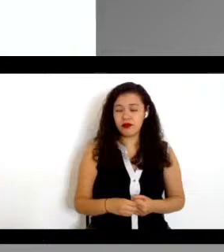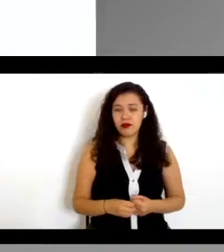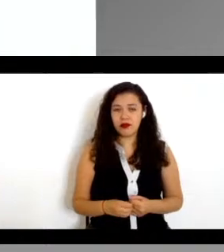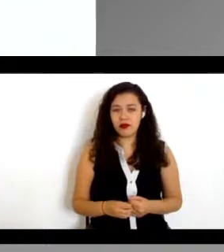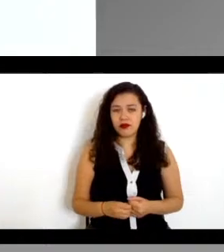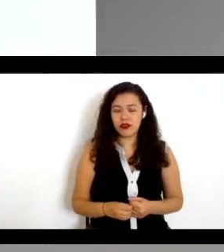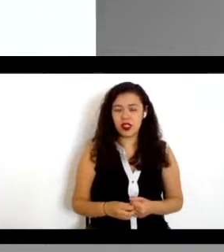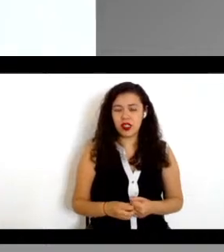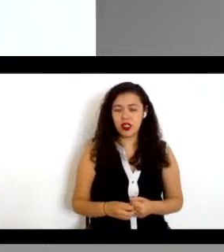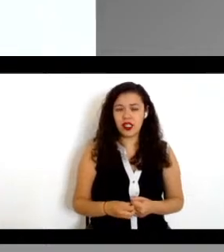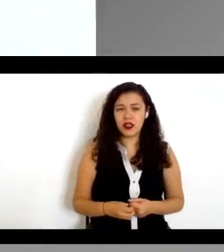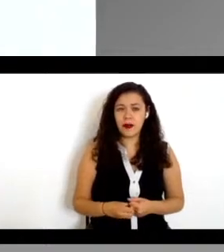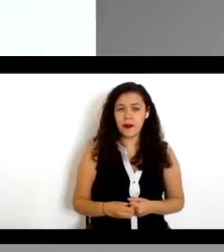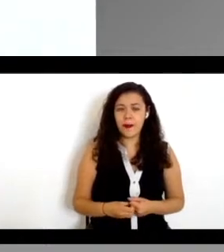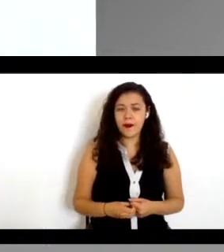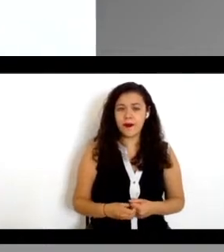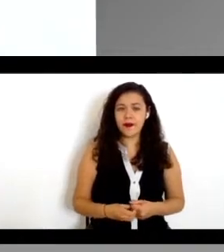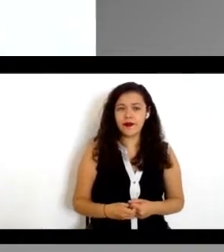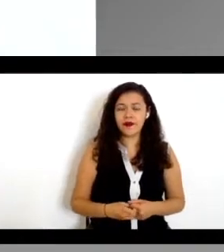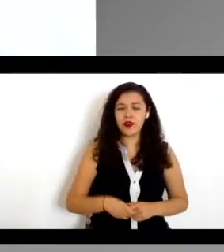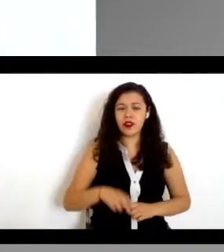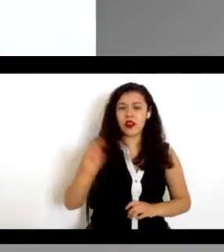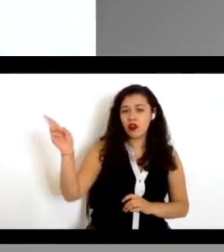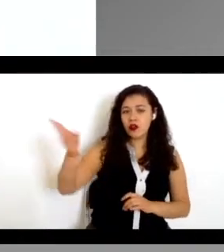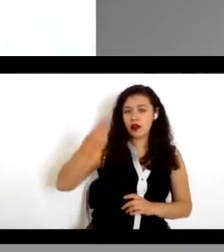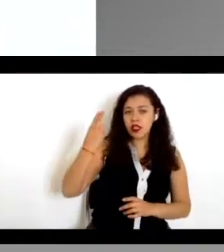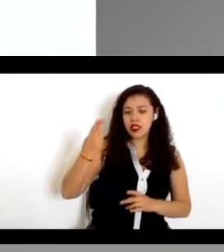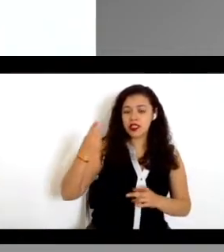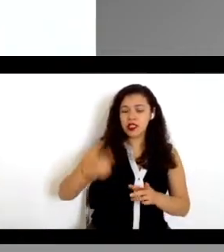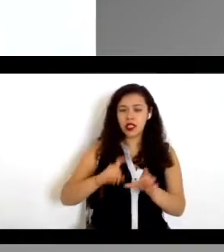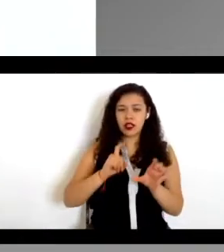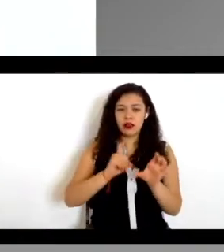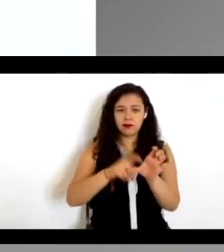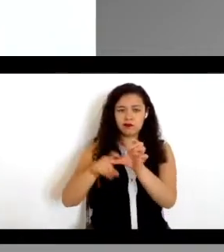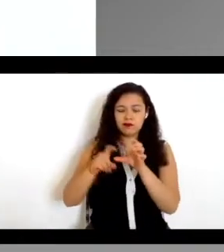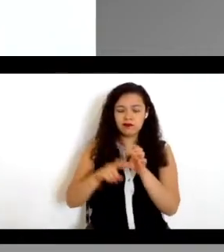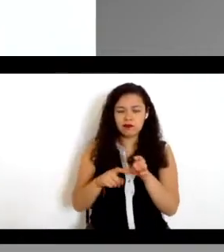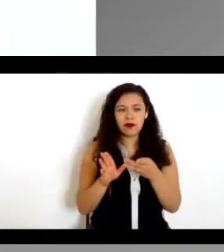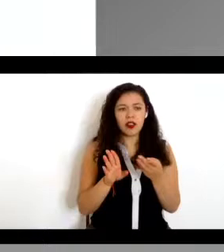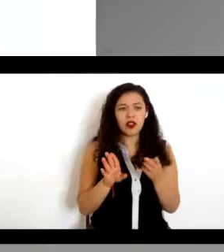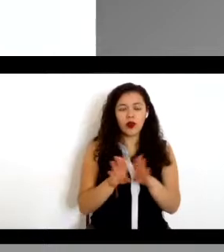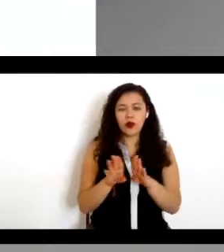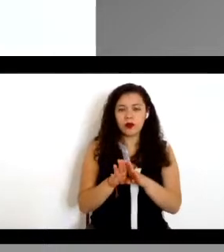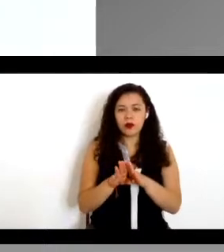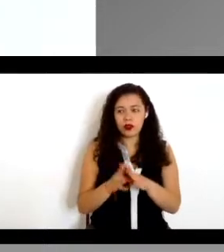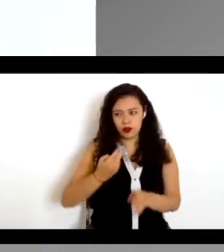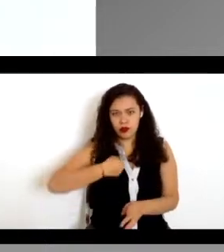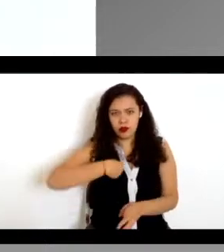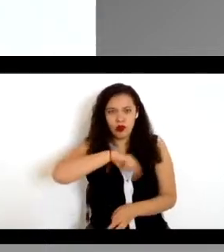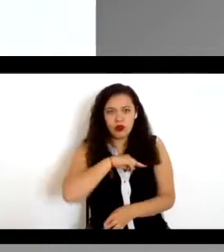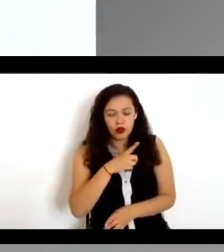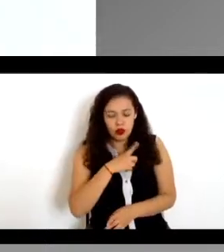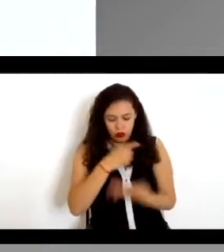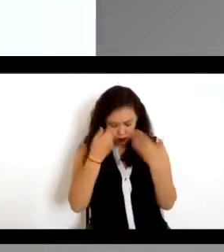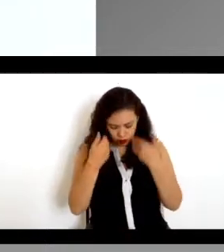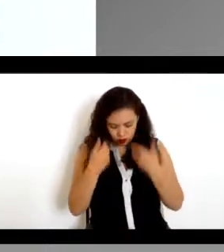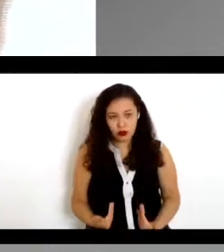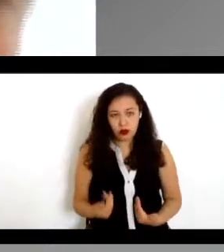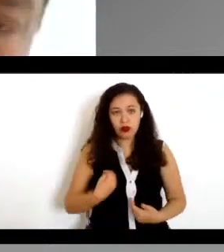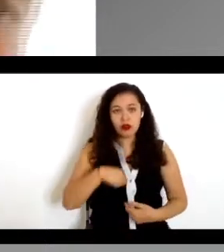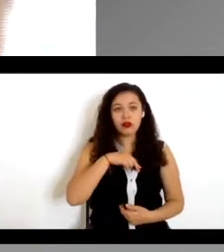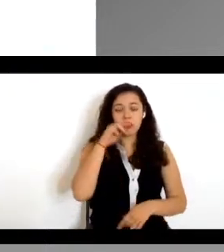población en las universidades? Nosotros mismos. Y si nosotros mismos no asumimos esa